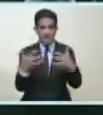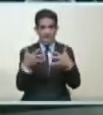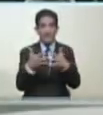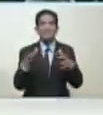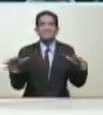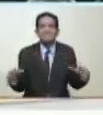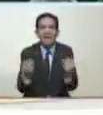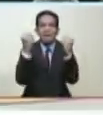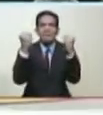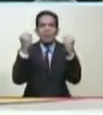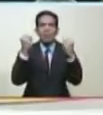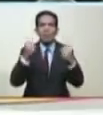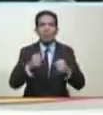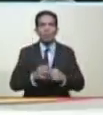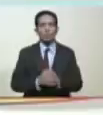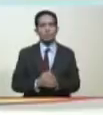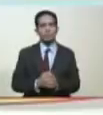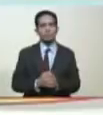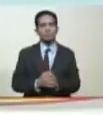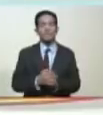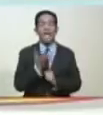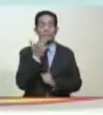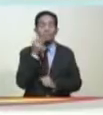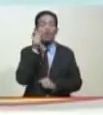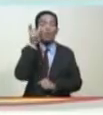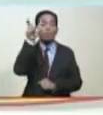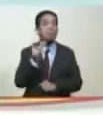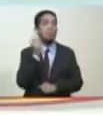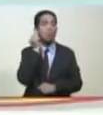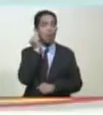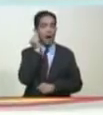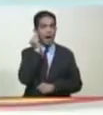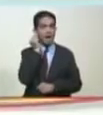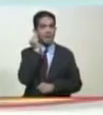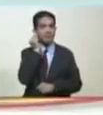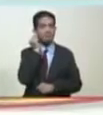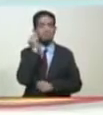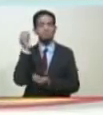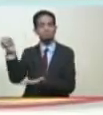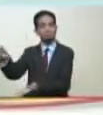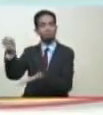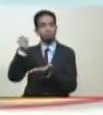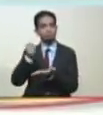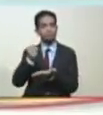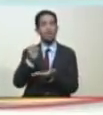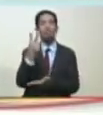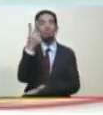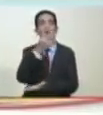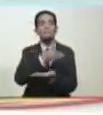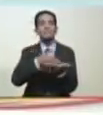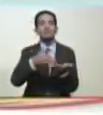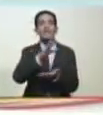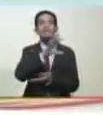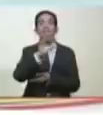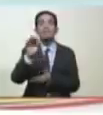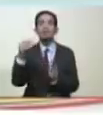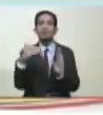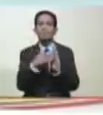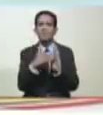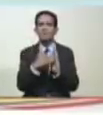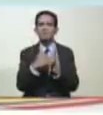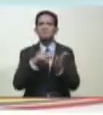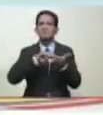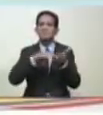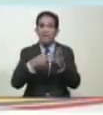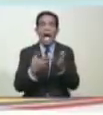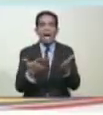¡Salvador! Cuando a una mujer jefa de hogar le llegan sus 2.500.000 bolívares en la Gran Misión